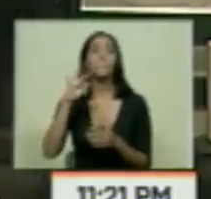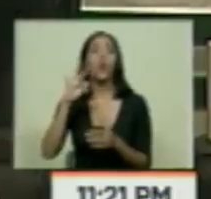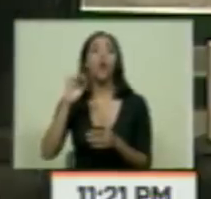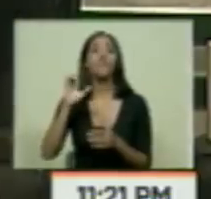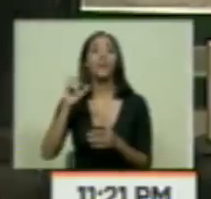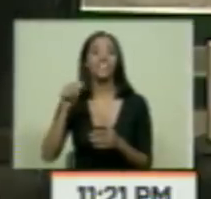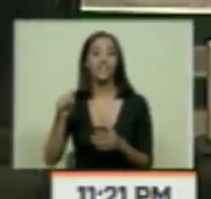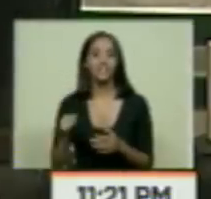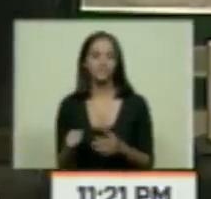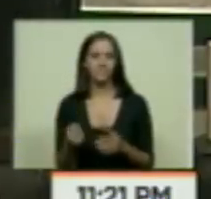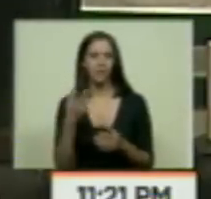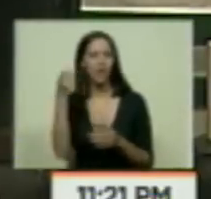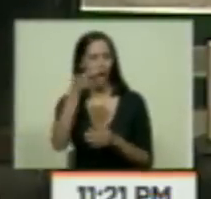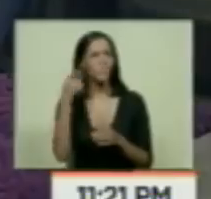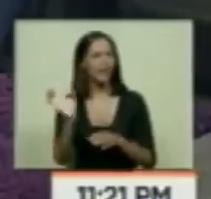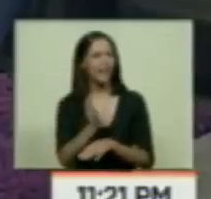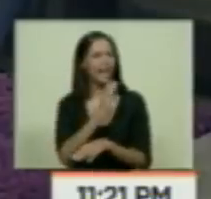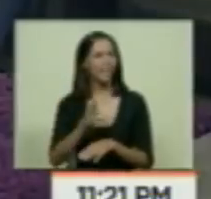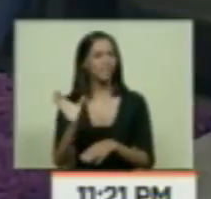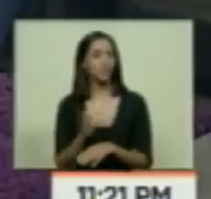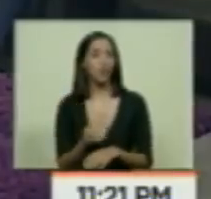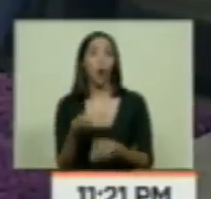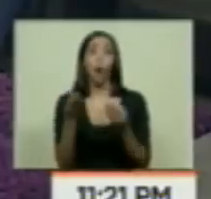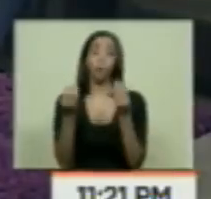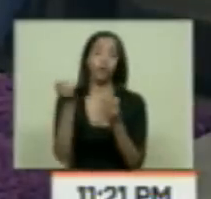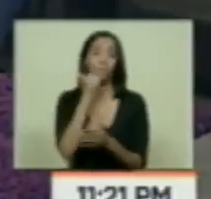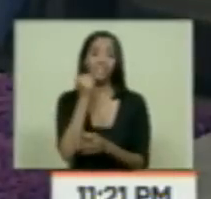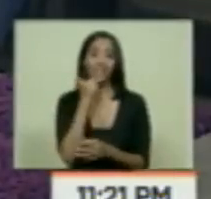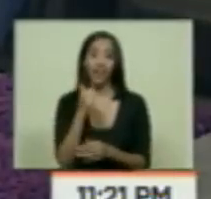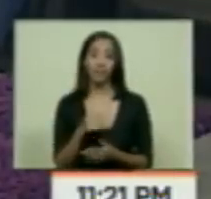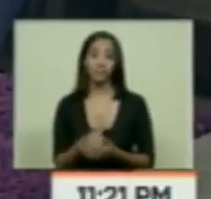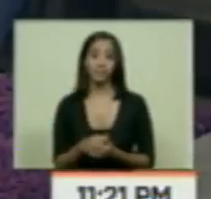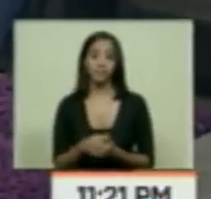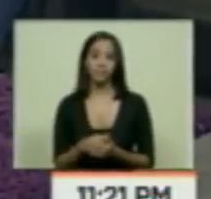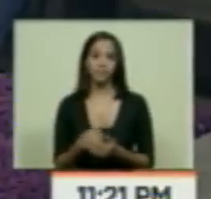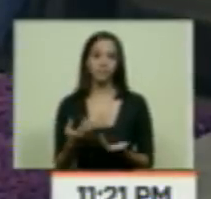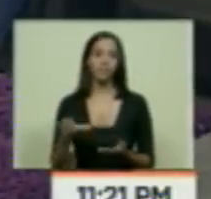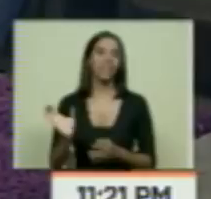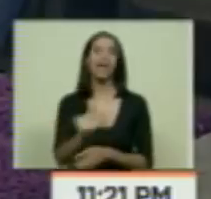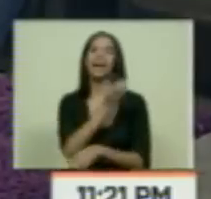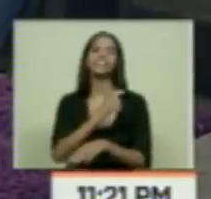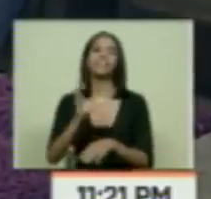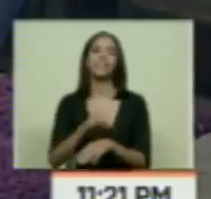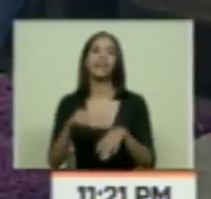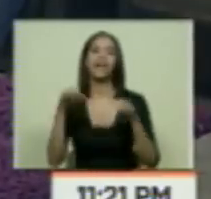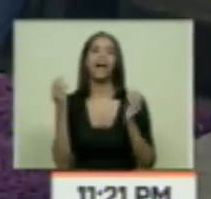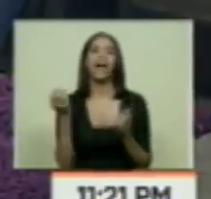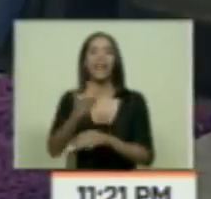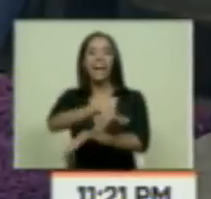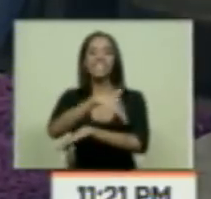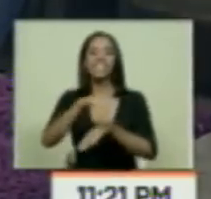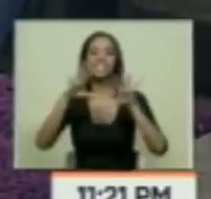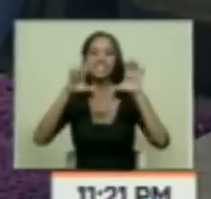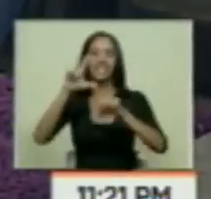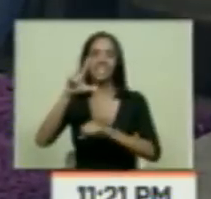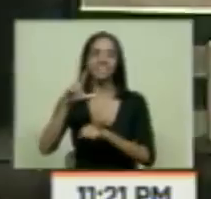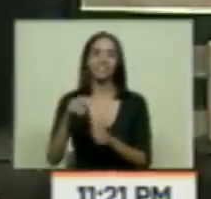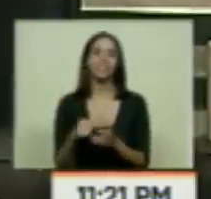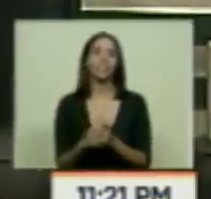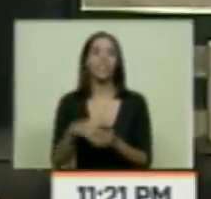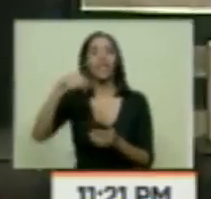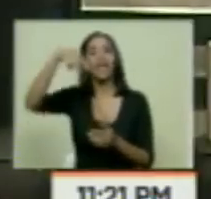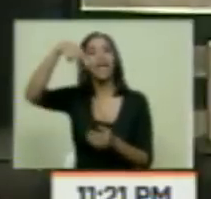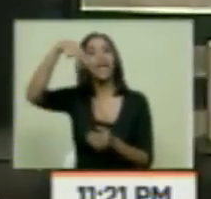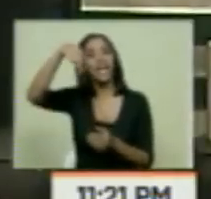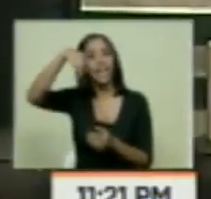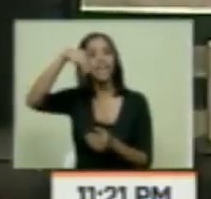dígame la canción, por favor. ¿Qué pasa? La canción que le dedicó Calle 13 a NK Profeta, porque NK Profeta hizo